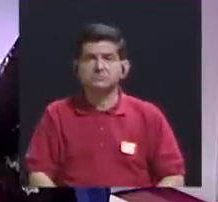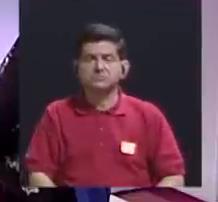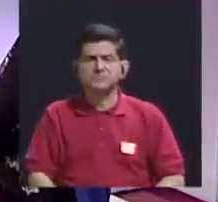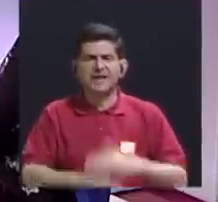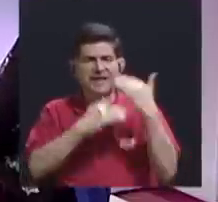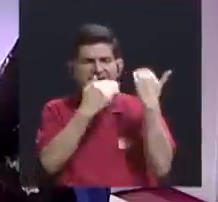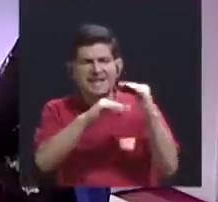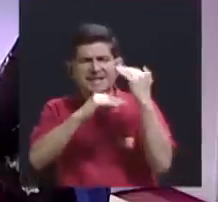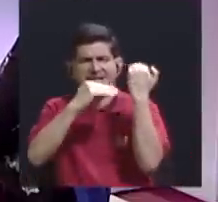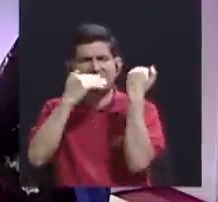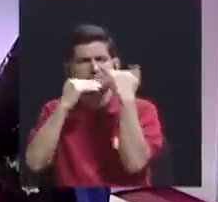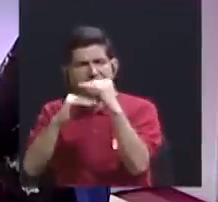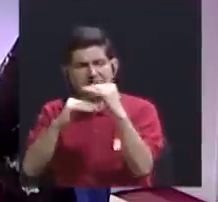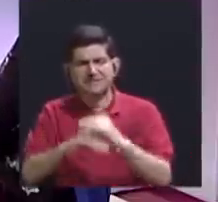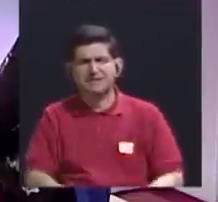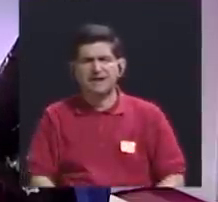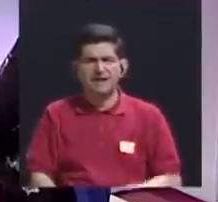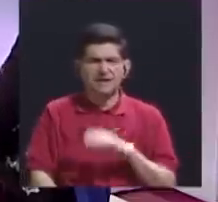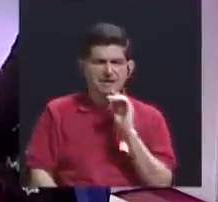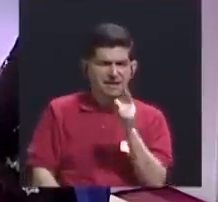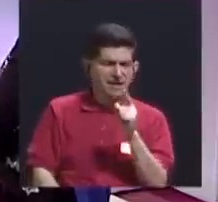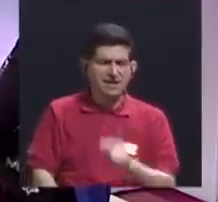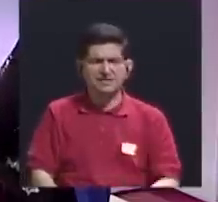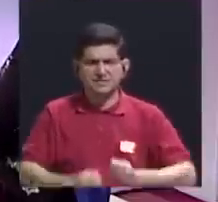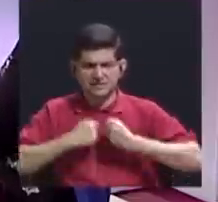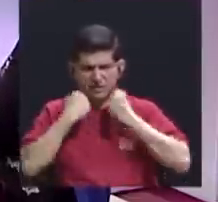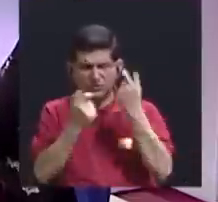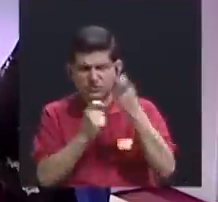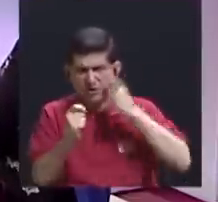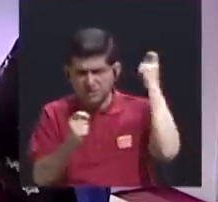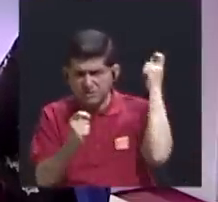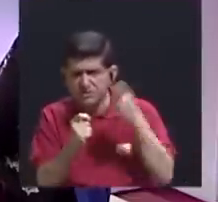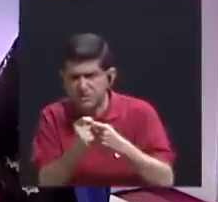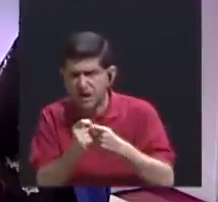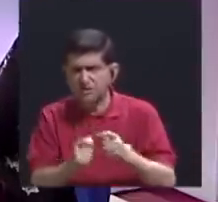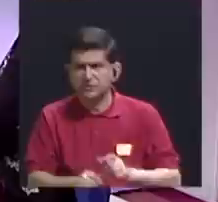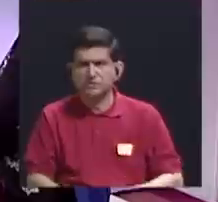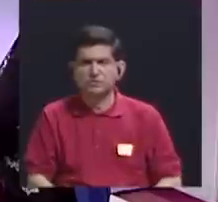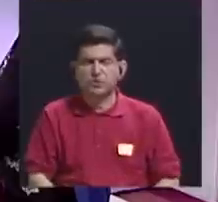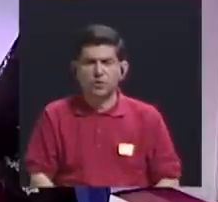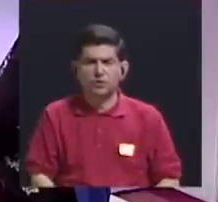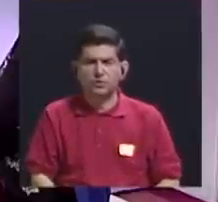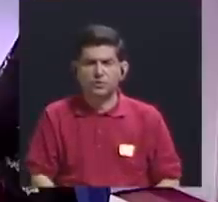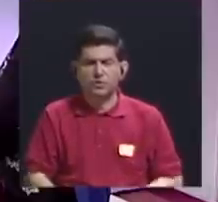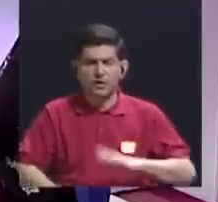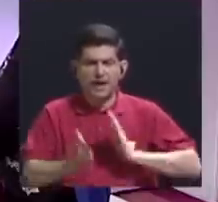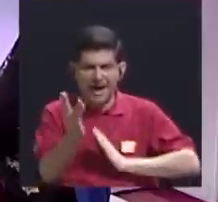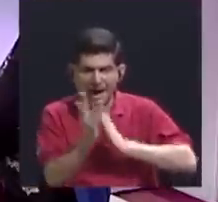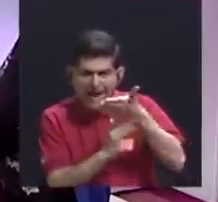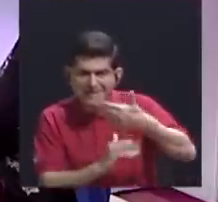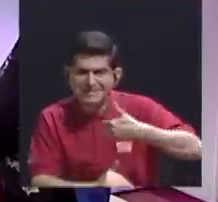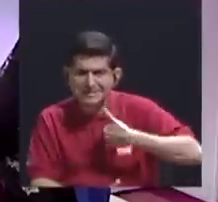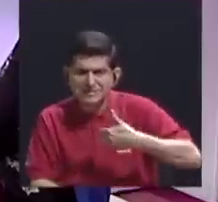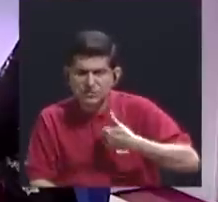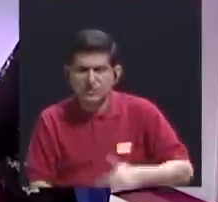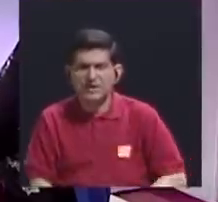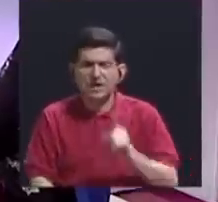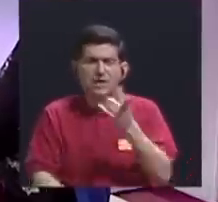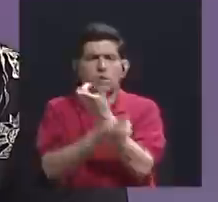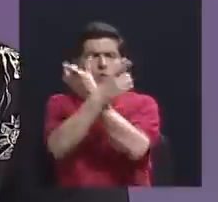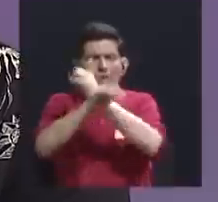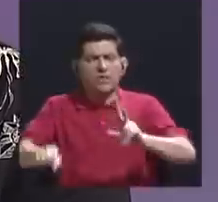limitando estas estas fuerzas precisamente el acceso a una